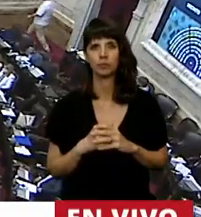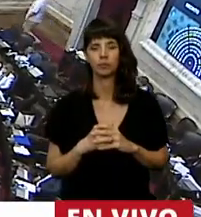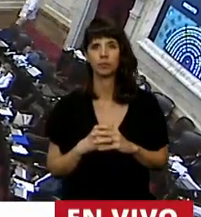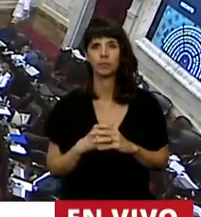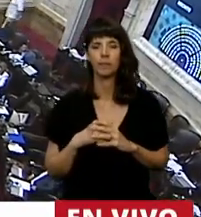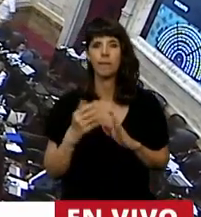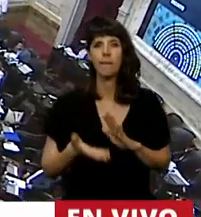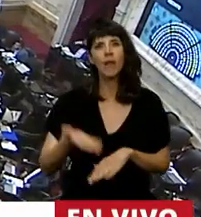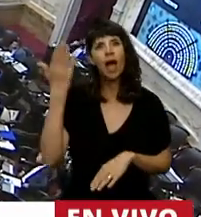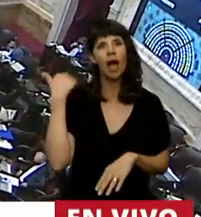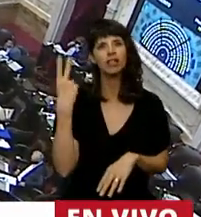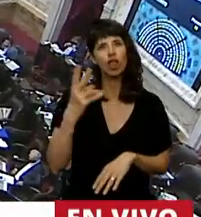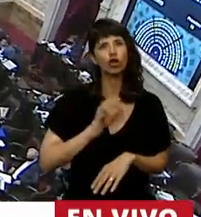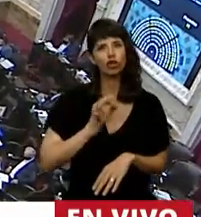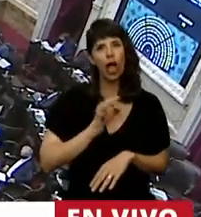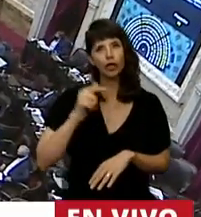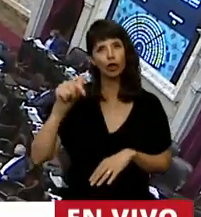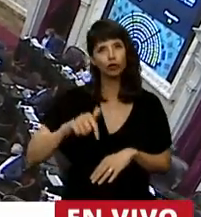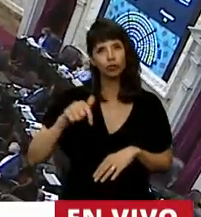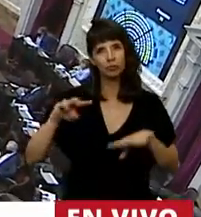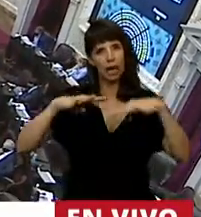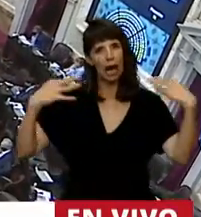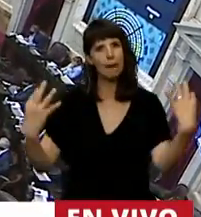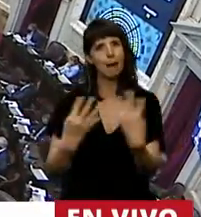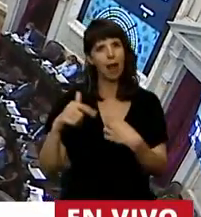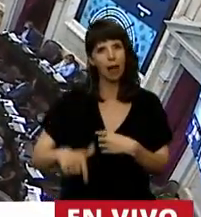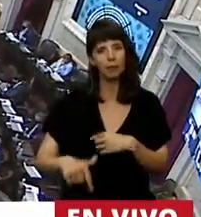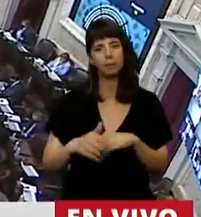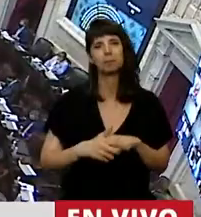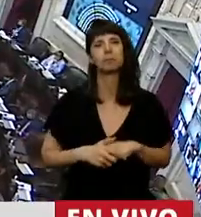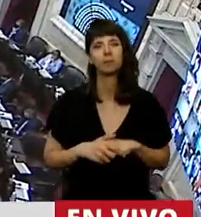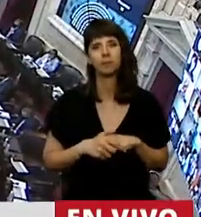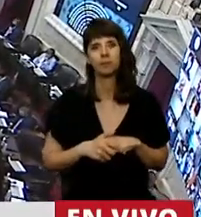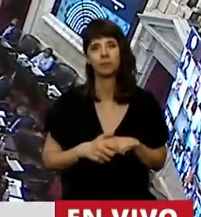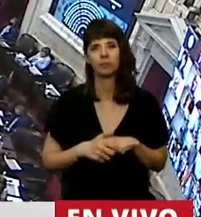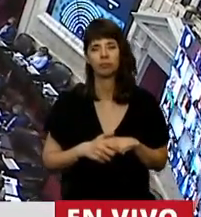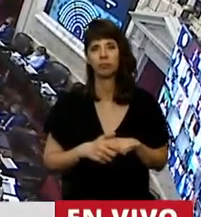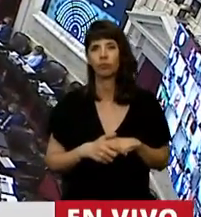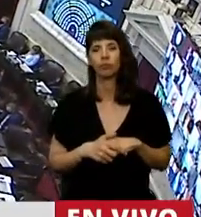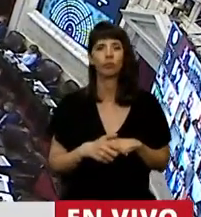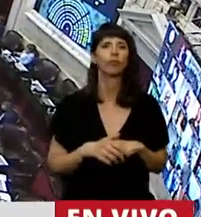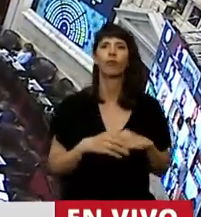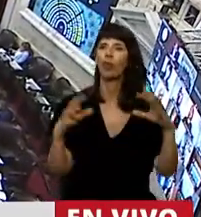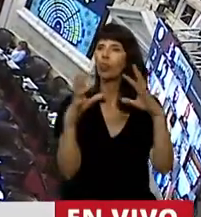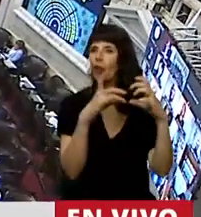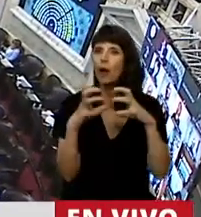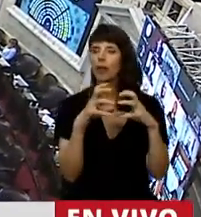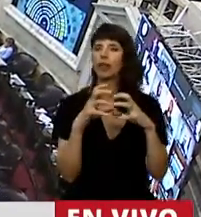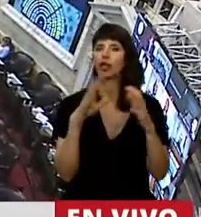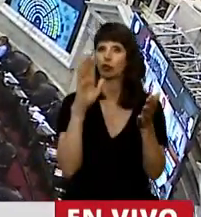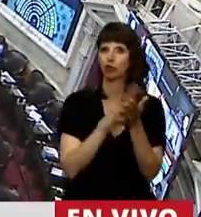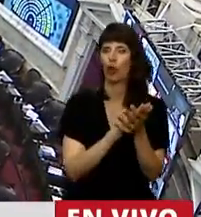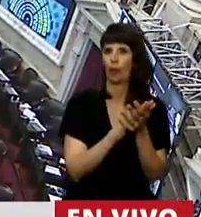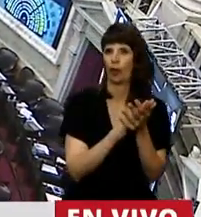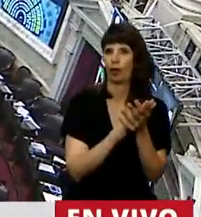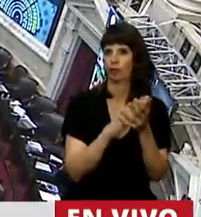Hace 2 años esta Cámara discutió la legalización o no